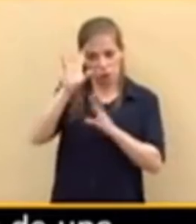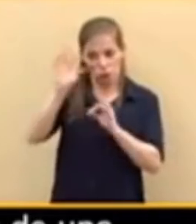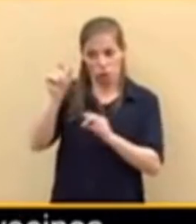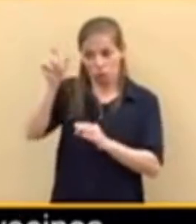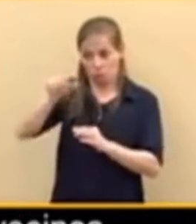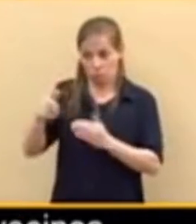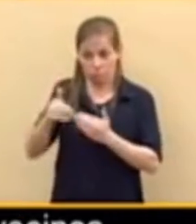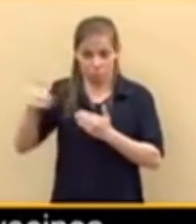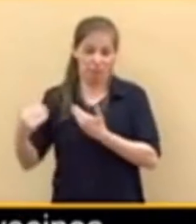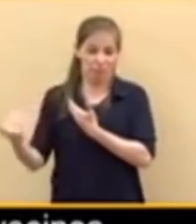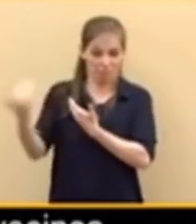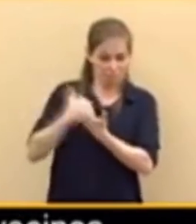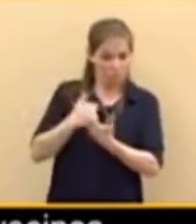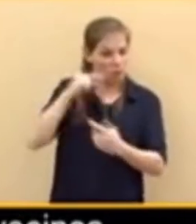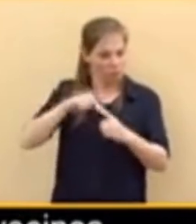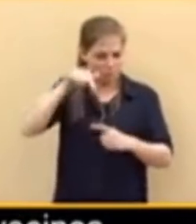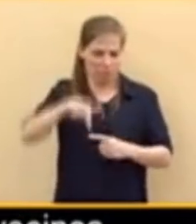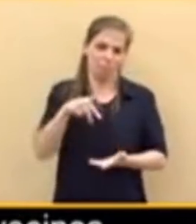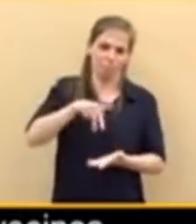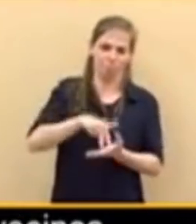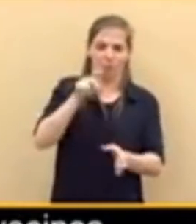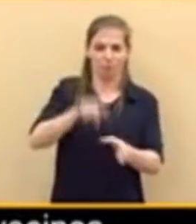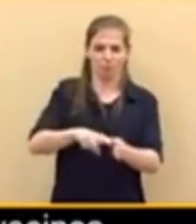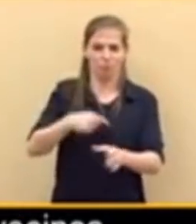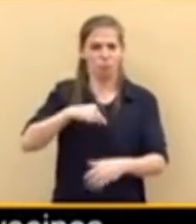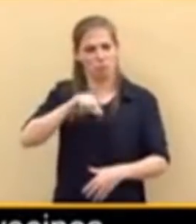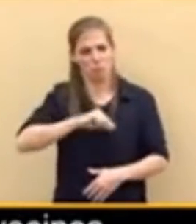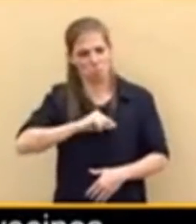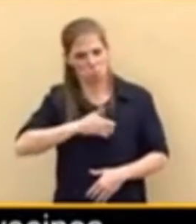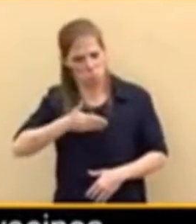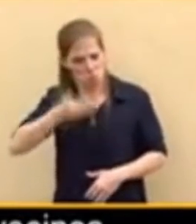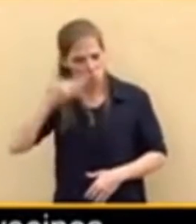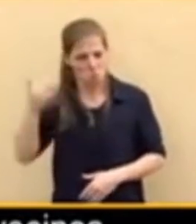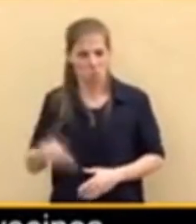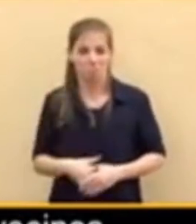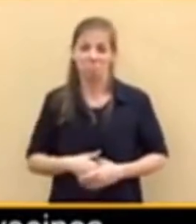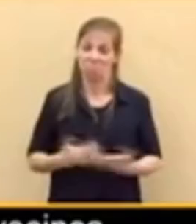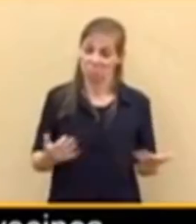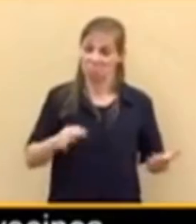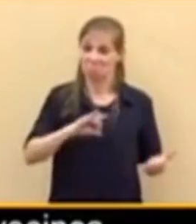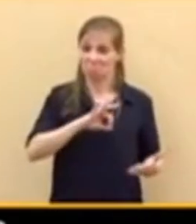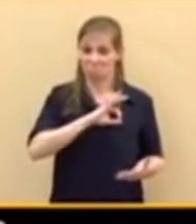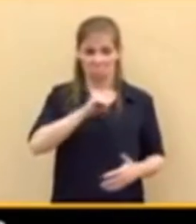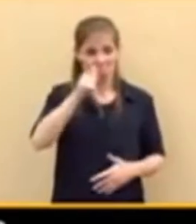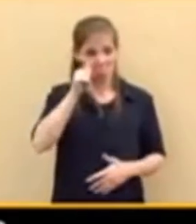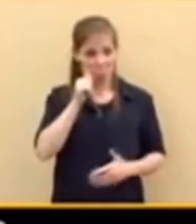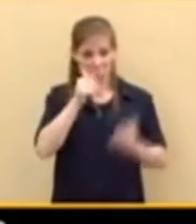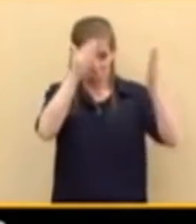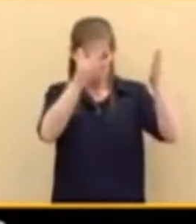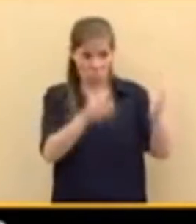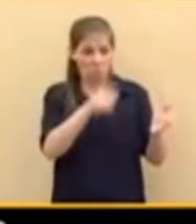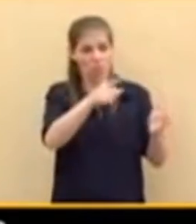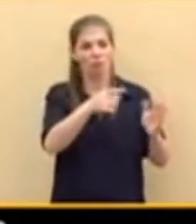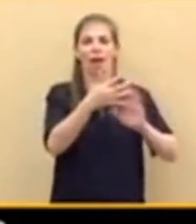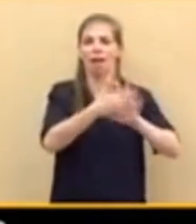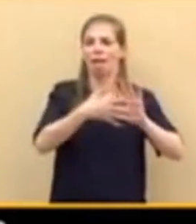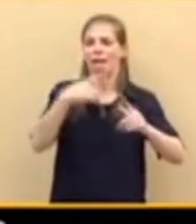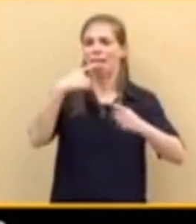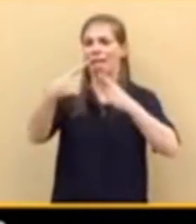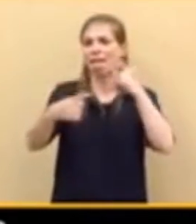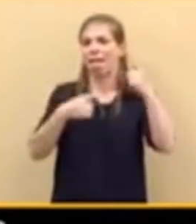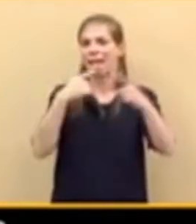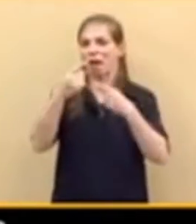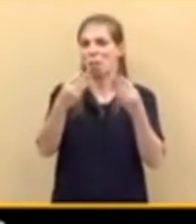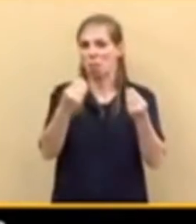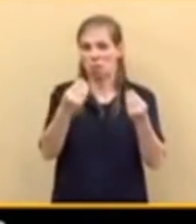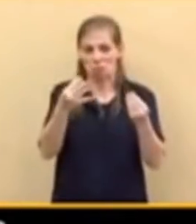que hablar habla mucho, pero decir no dice nada. Y llevamos un tiempo oyendo la misma cantinela, pero aquí no